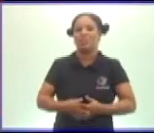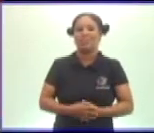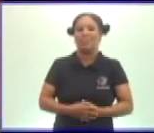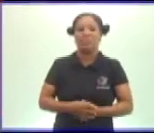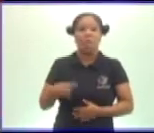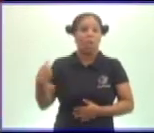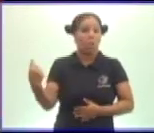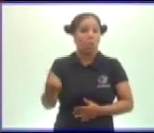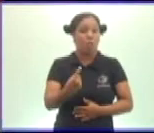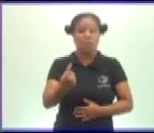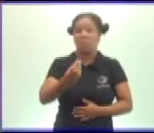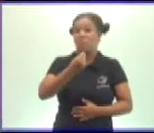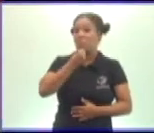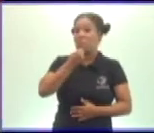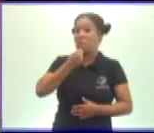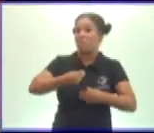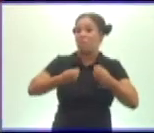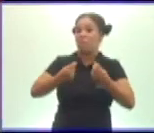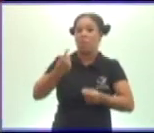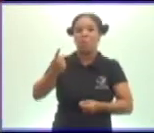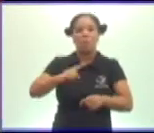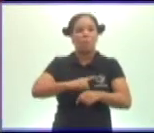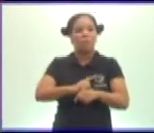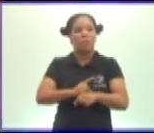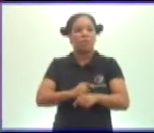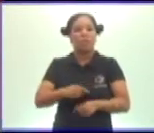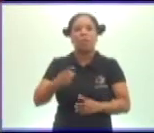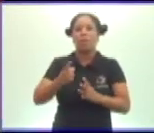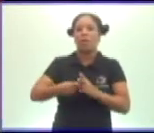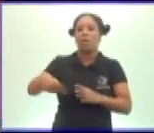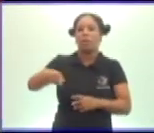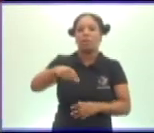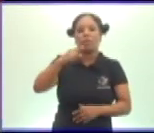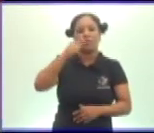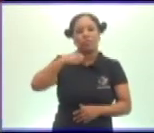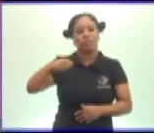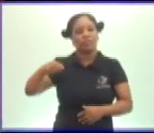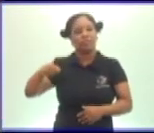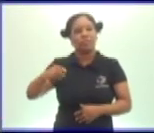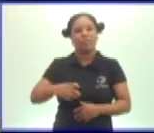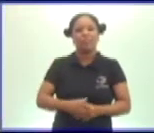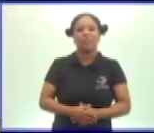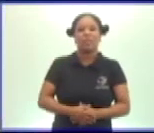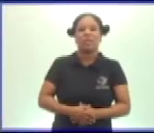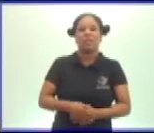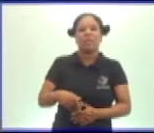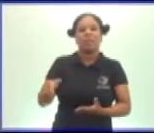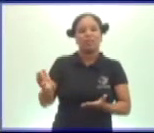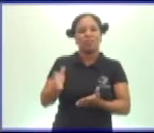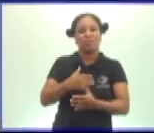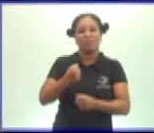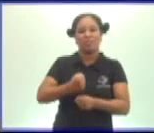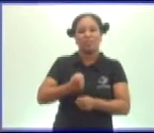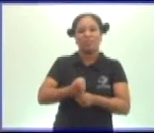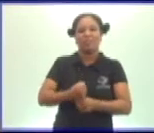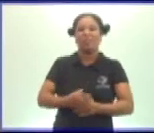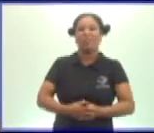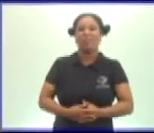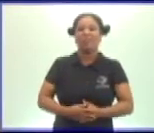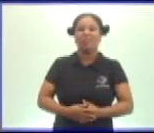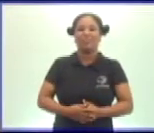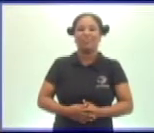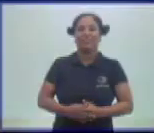Nosotros podemos dar un minuto para que ustedes tomen esta notica en sus cuadernos de trabajo.